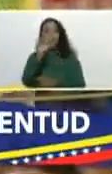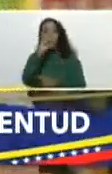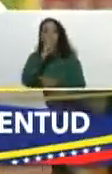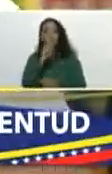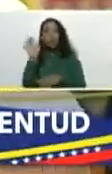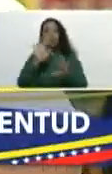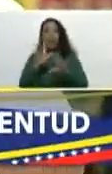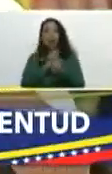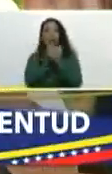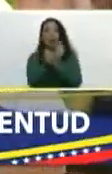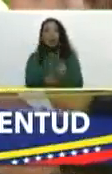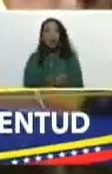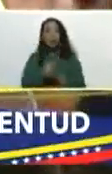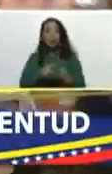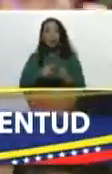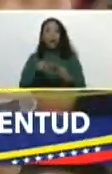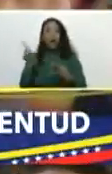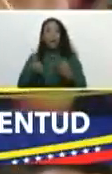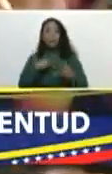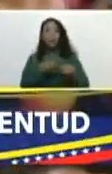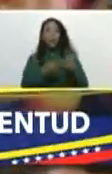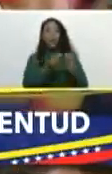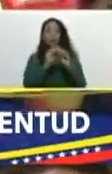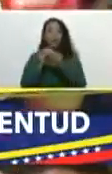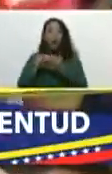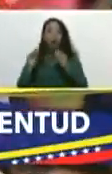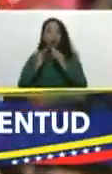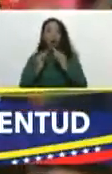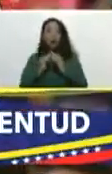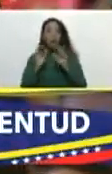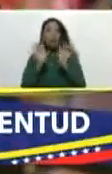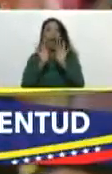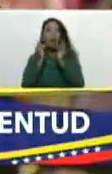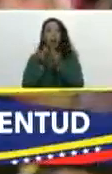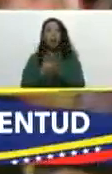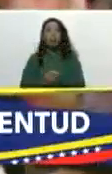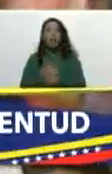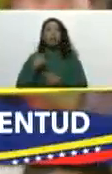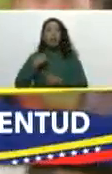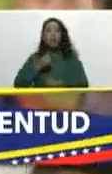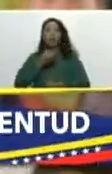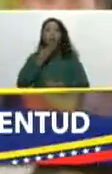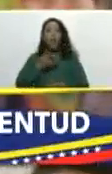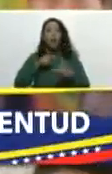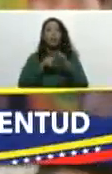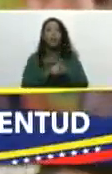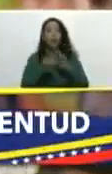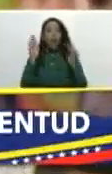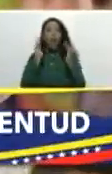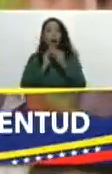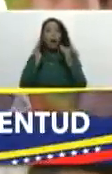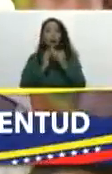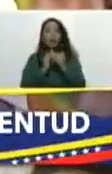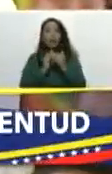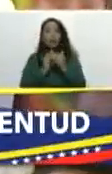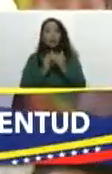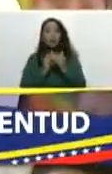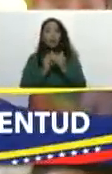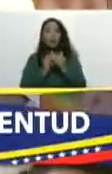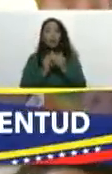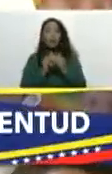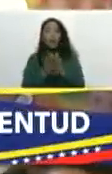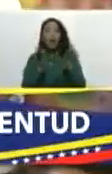ya se graduaron, que están en proceso de formalización de un hogar y de una familia, tenga el buen acceso a la vivienda a través de la